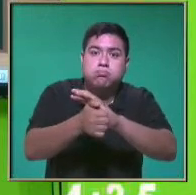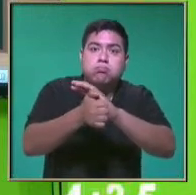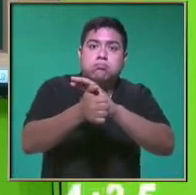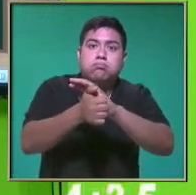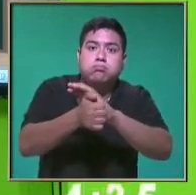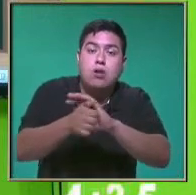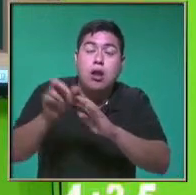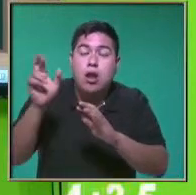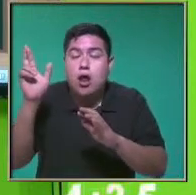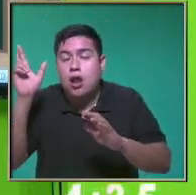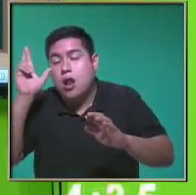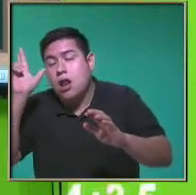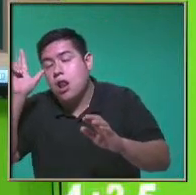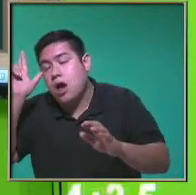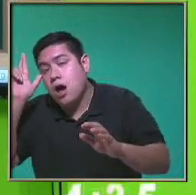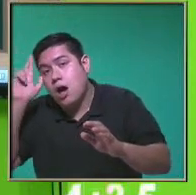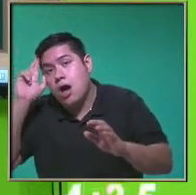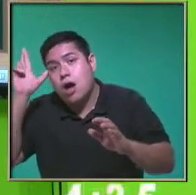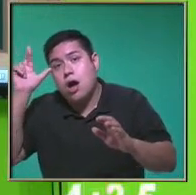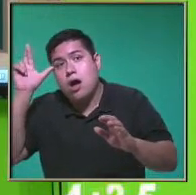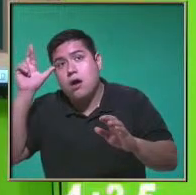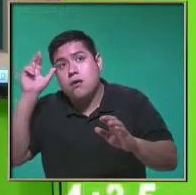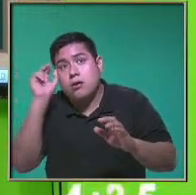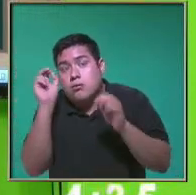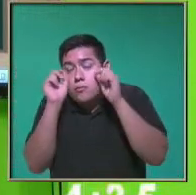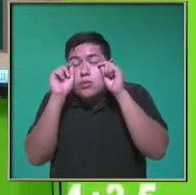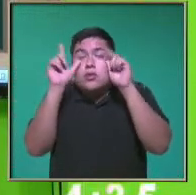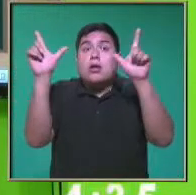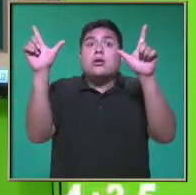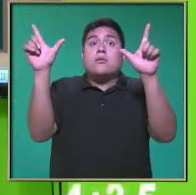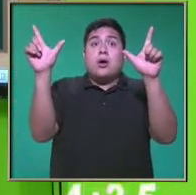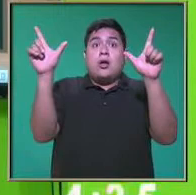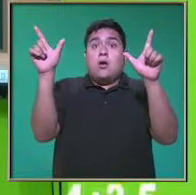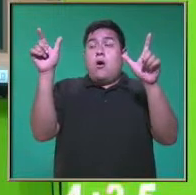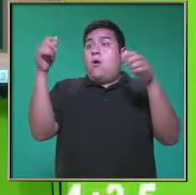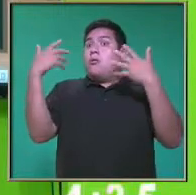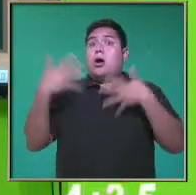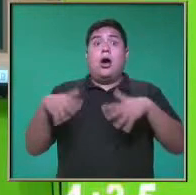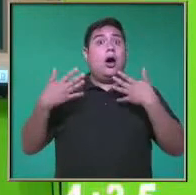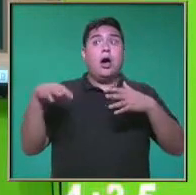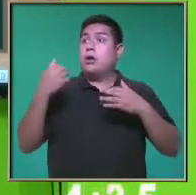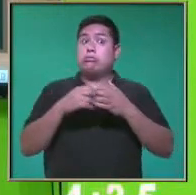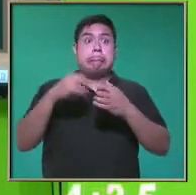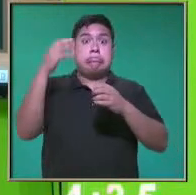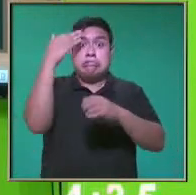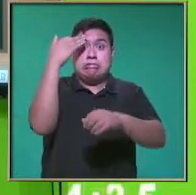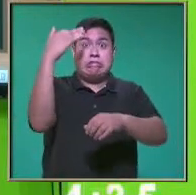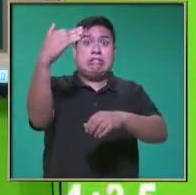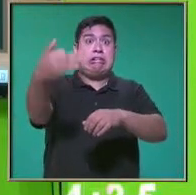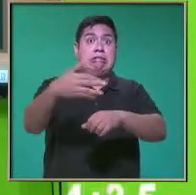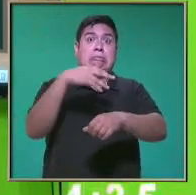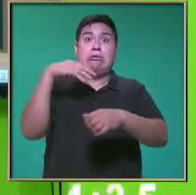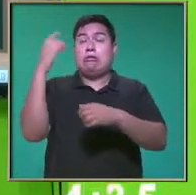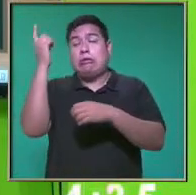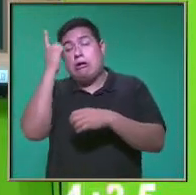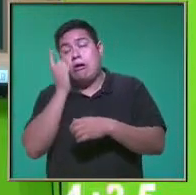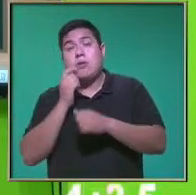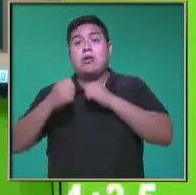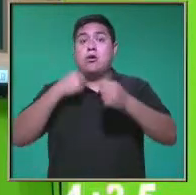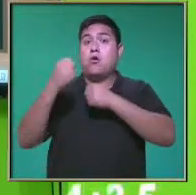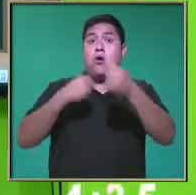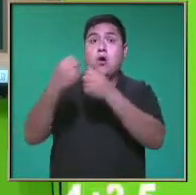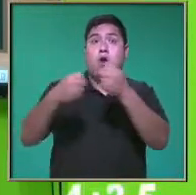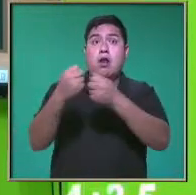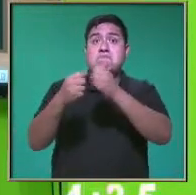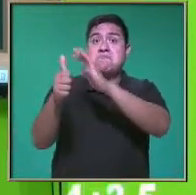it started running very fast, but the tortoise had already won. Comenzó a correr muy rápido, pero la tortuga ya